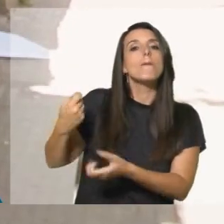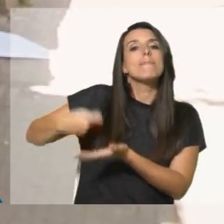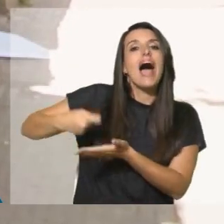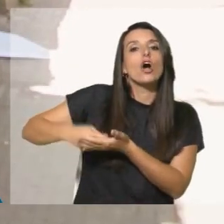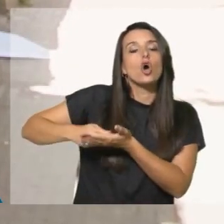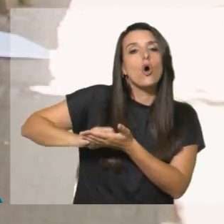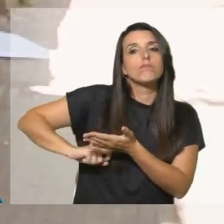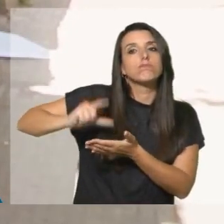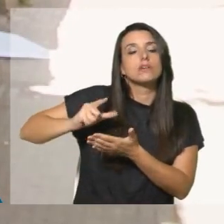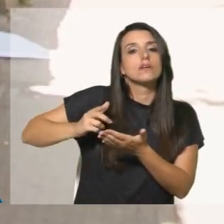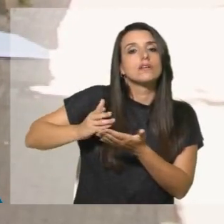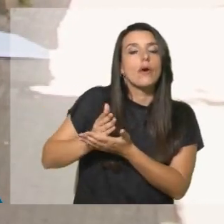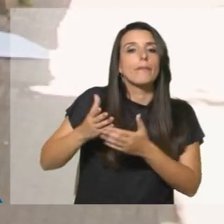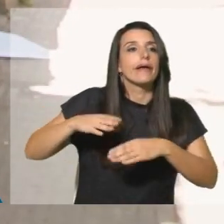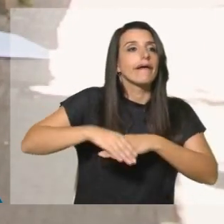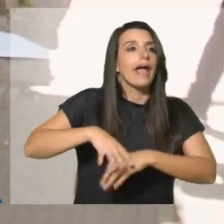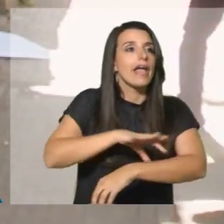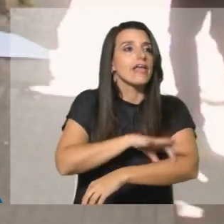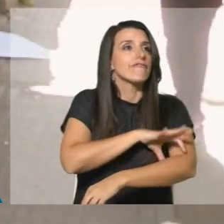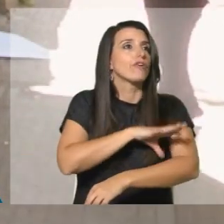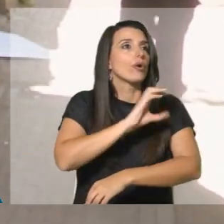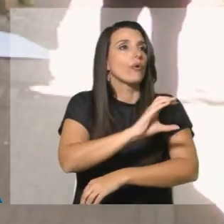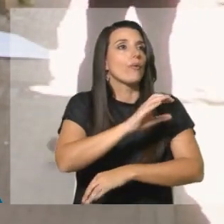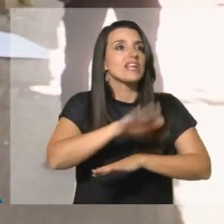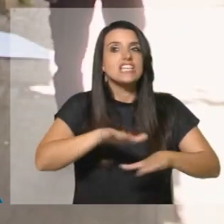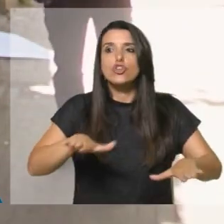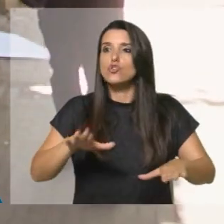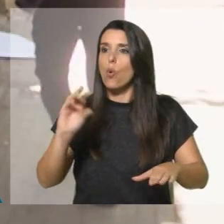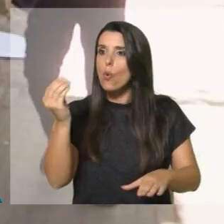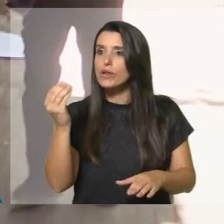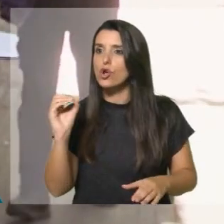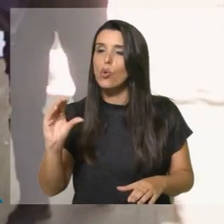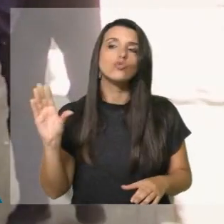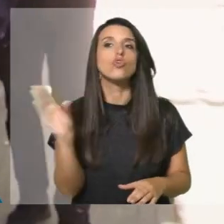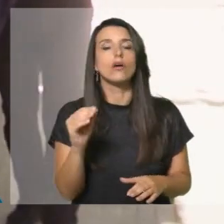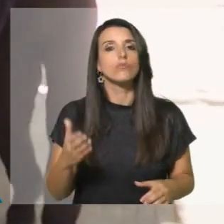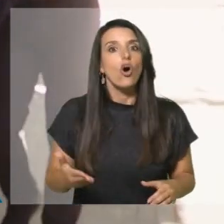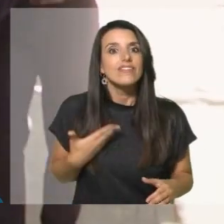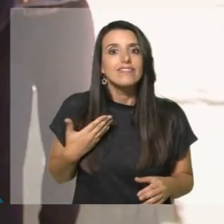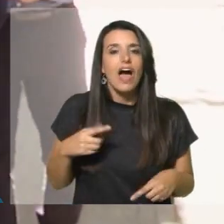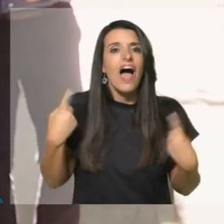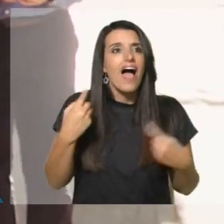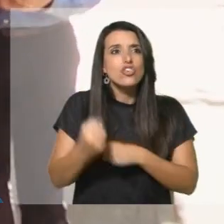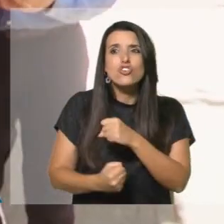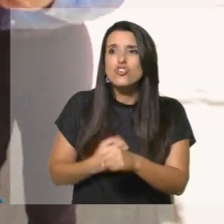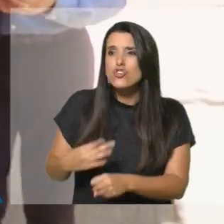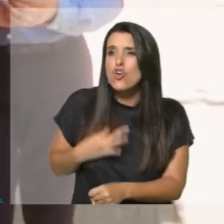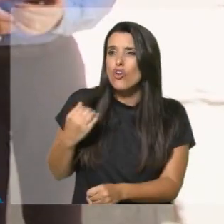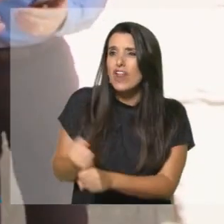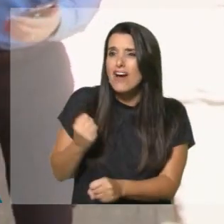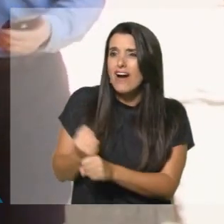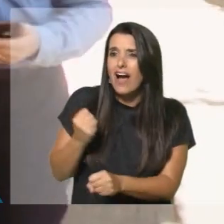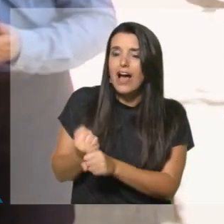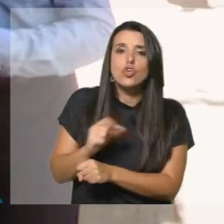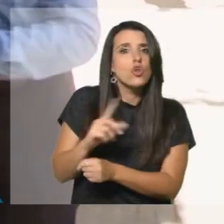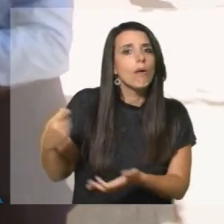es Centro Siempre, CAIF, Club de Niños, Centros Juveniles, que es una reivindicación histórica, un reclamo histórico del sindicato, porque